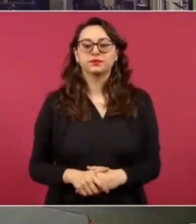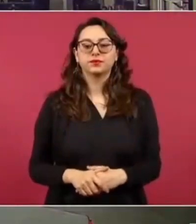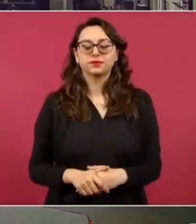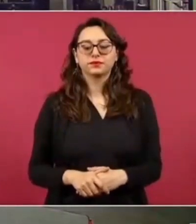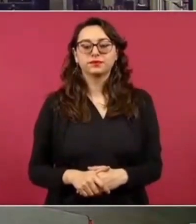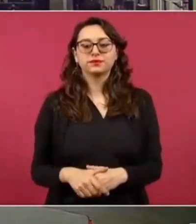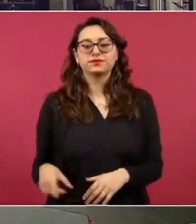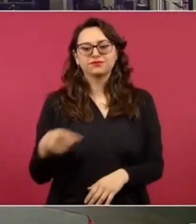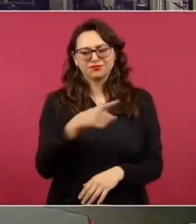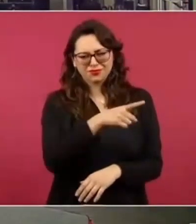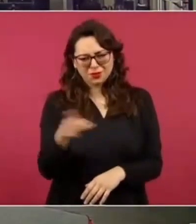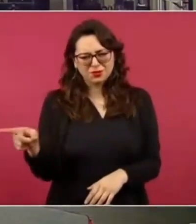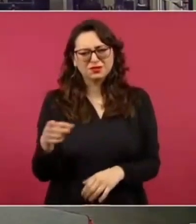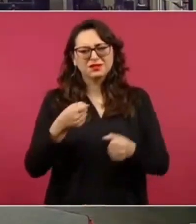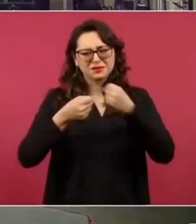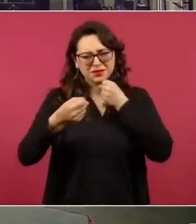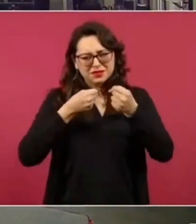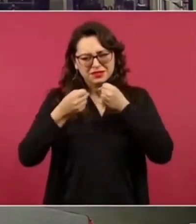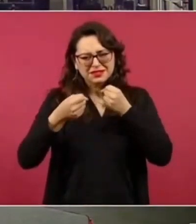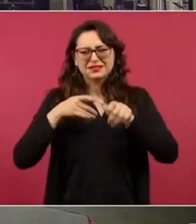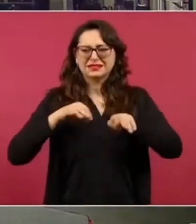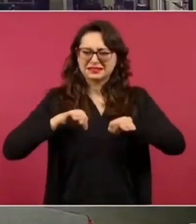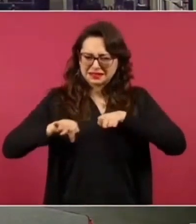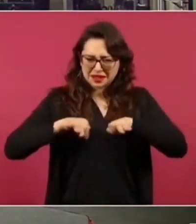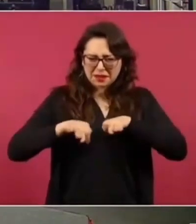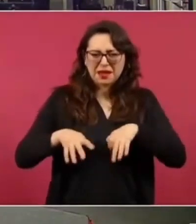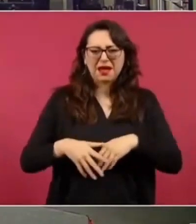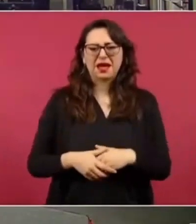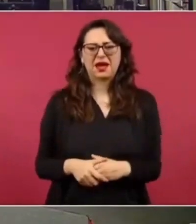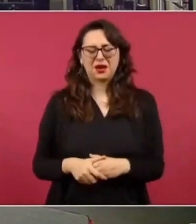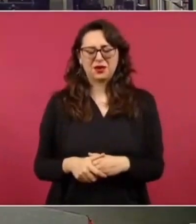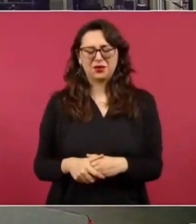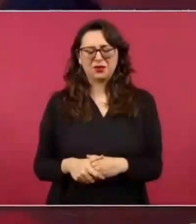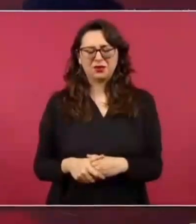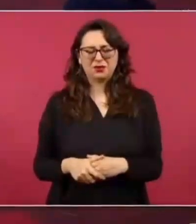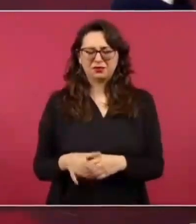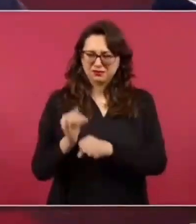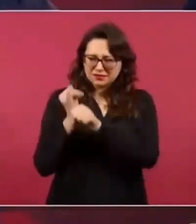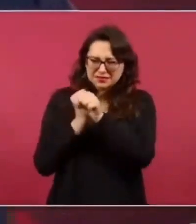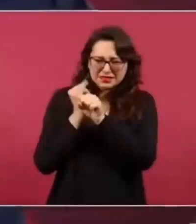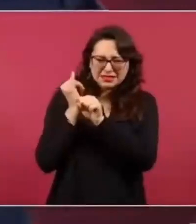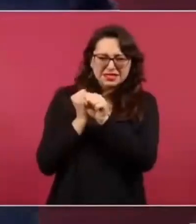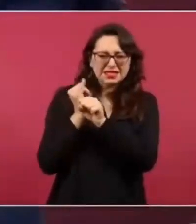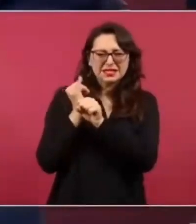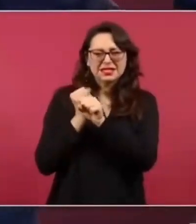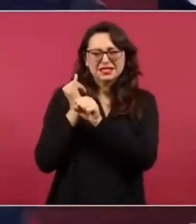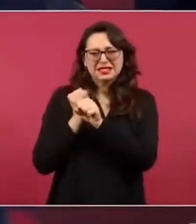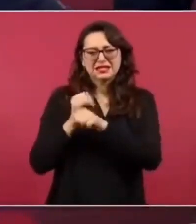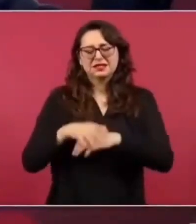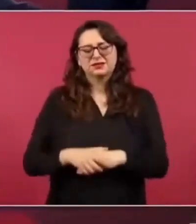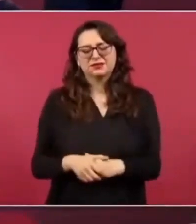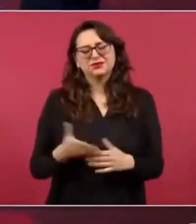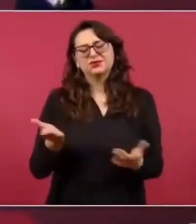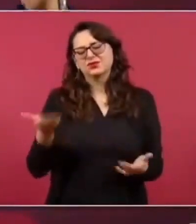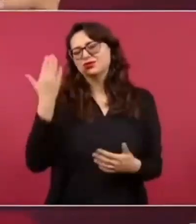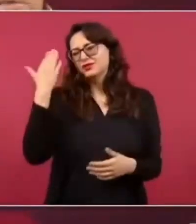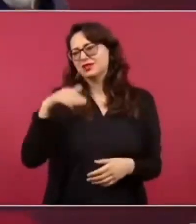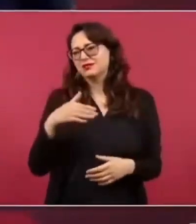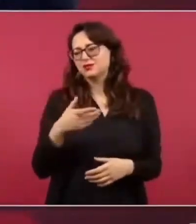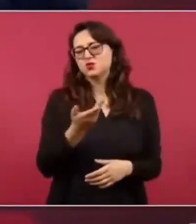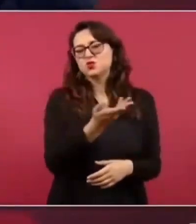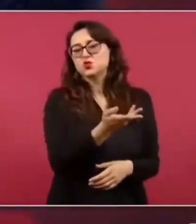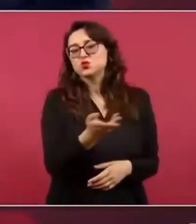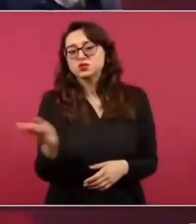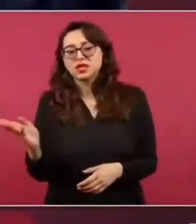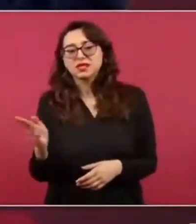hagan ustedes también su trabajo. Digo, no ustedes, no, no, no, ustedes son muy aplicados. O sea,